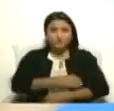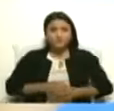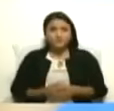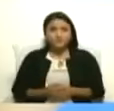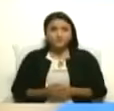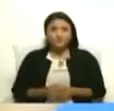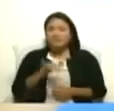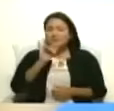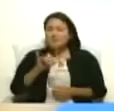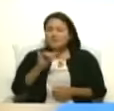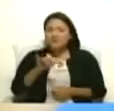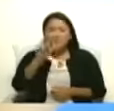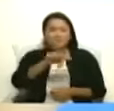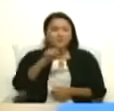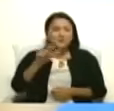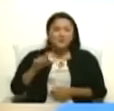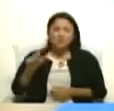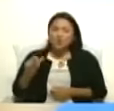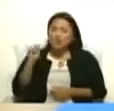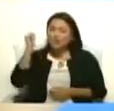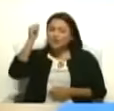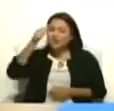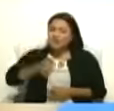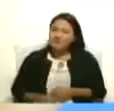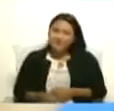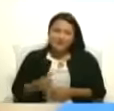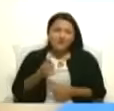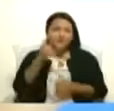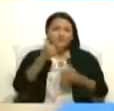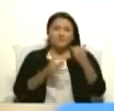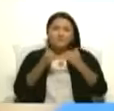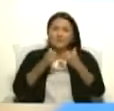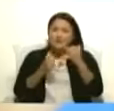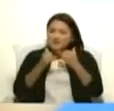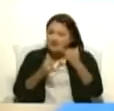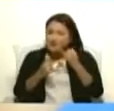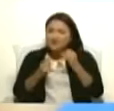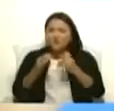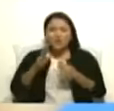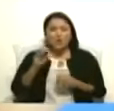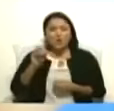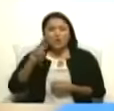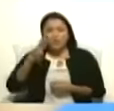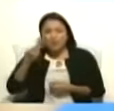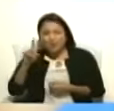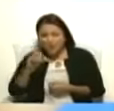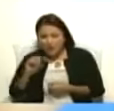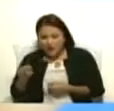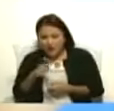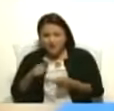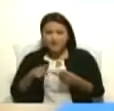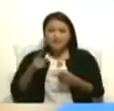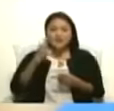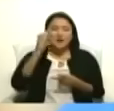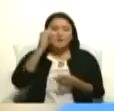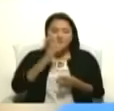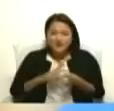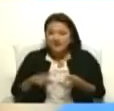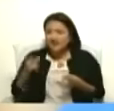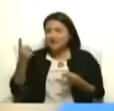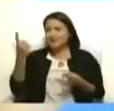apellidos son los mismos machados los mismos Borges los mismos capriles Son la misma